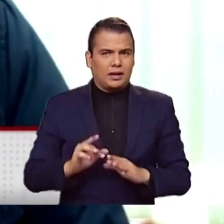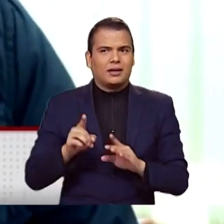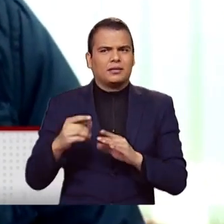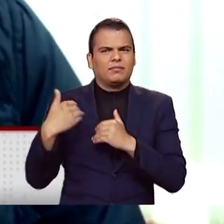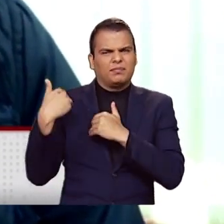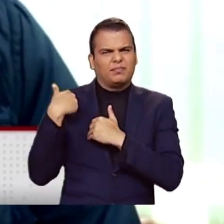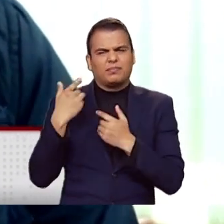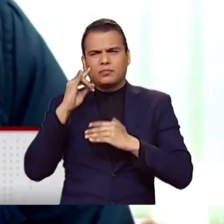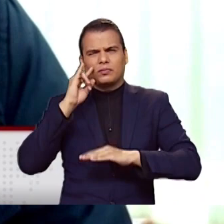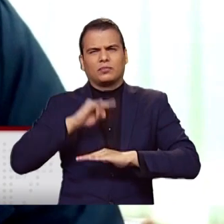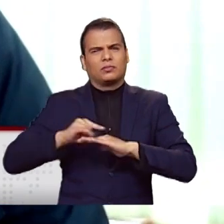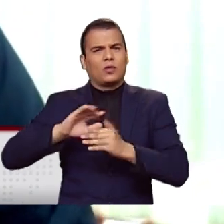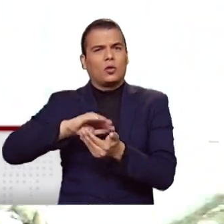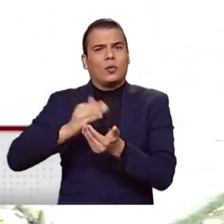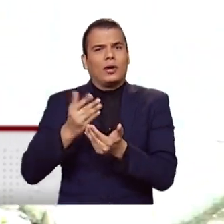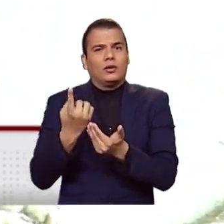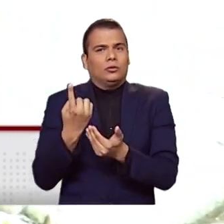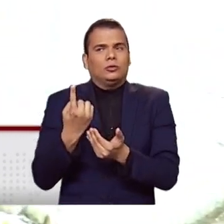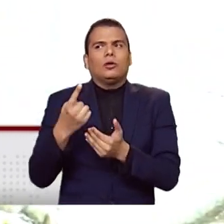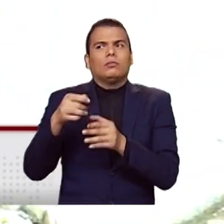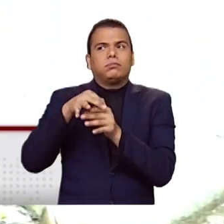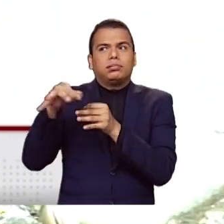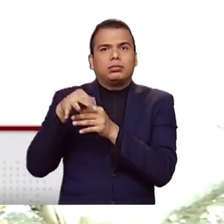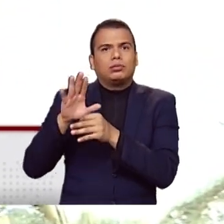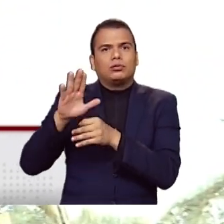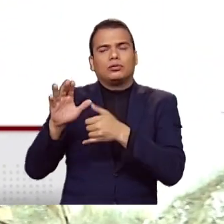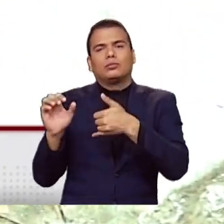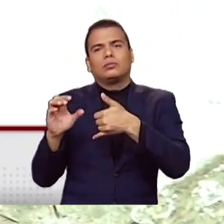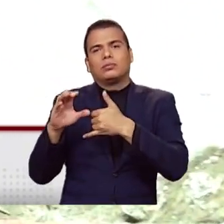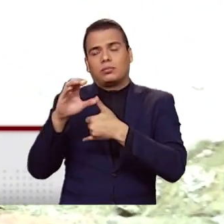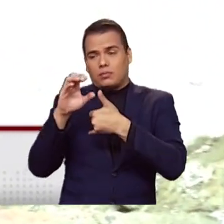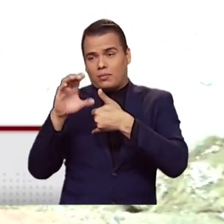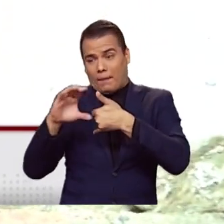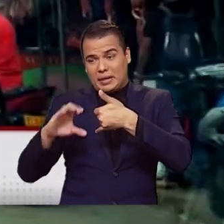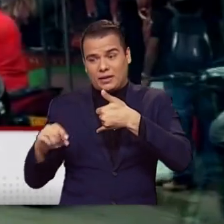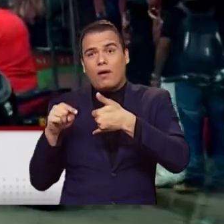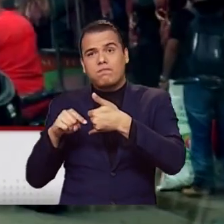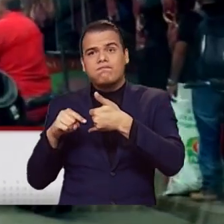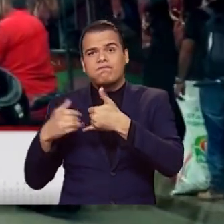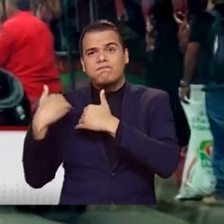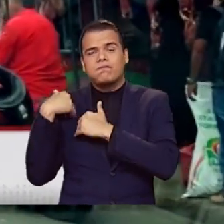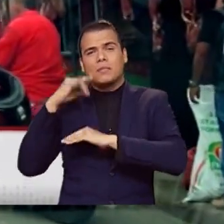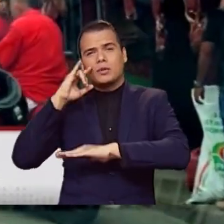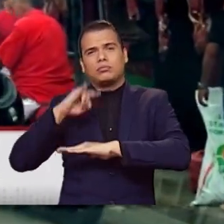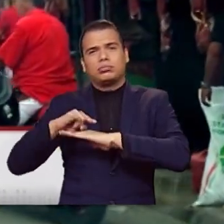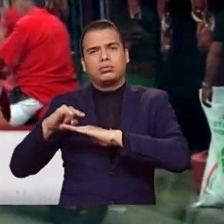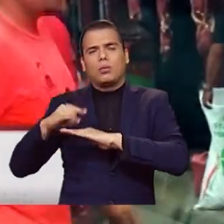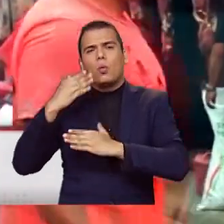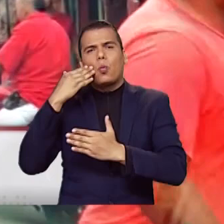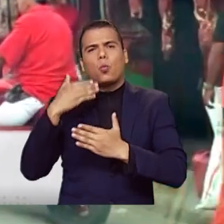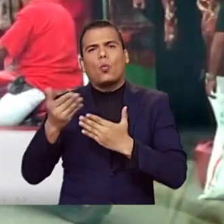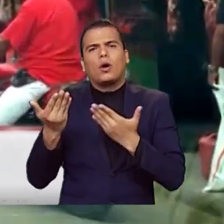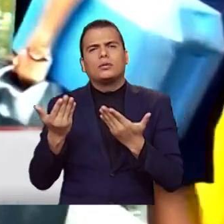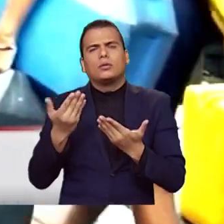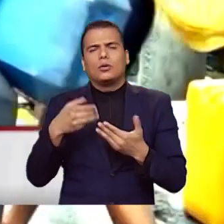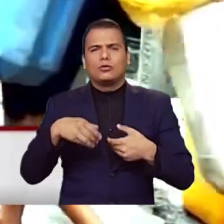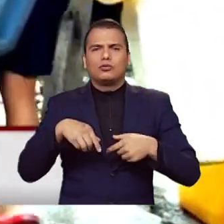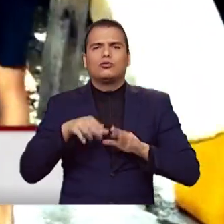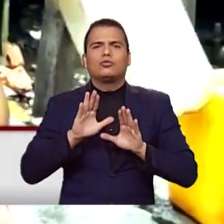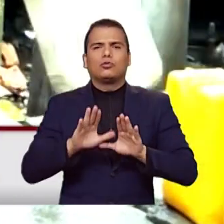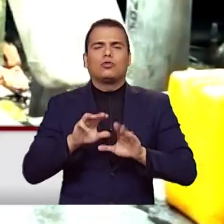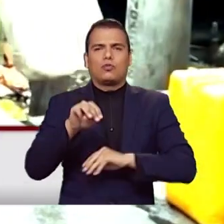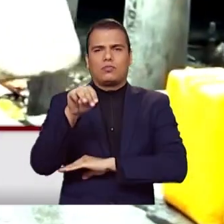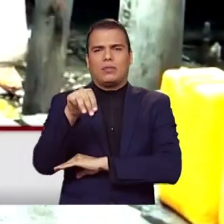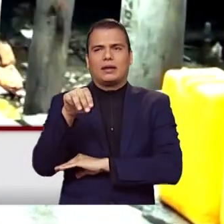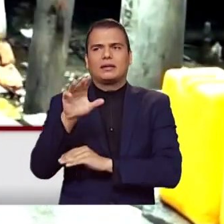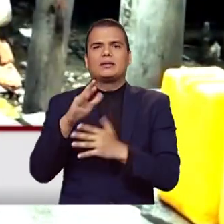los municipios de todo el litoral del Pacífico, y será muy importante. El día martes estaremos en Tumaco en la instalación y